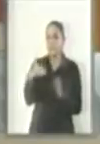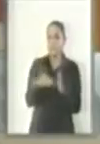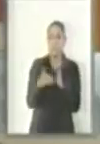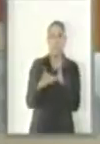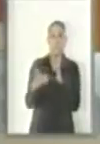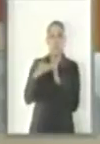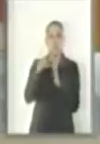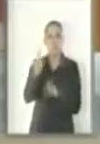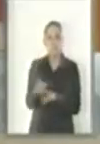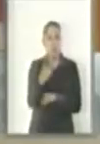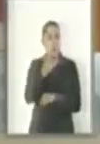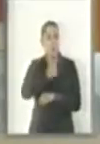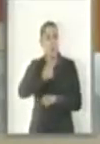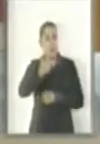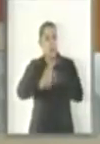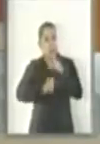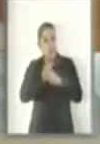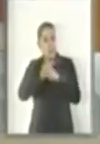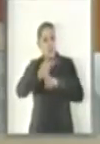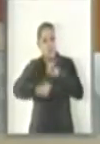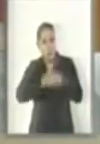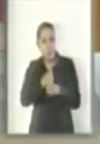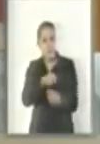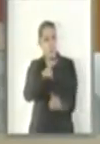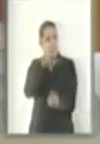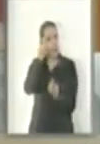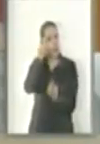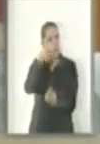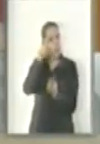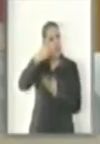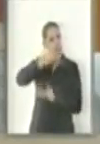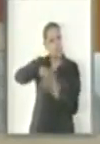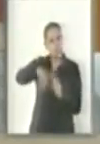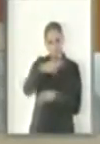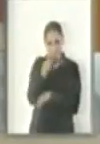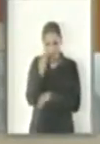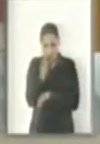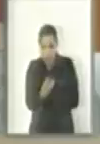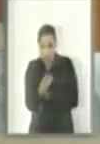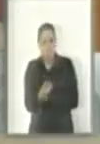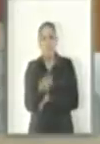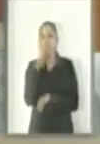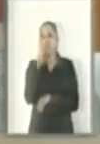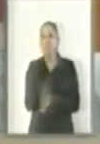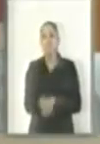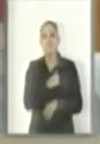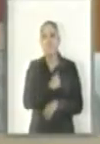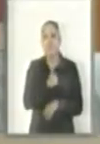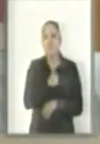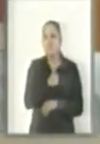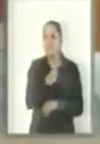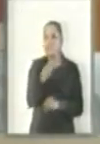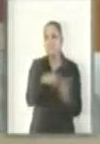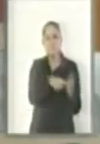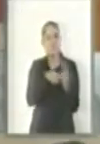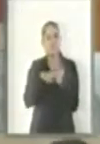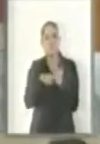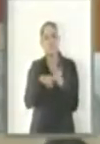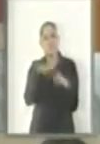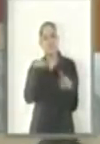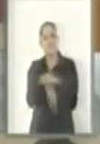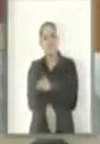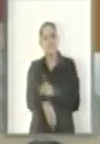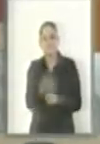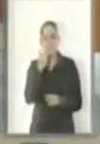dólares al año. Ello resultó un fracaso de acuerdo a los propios datos que arroja